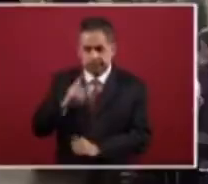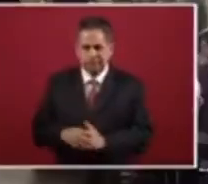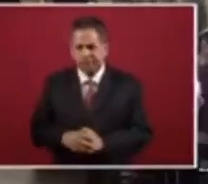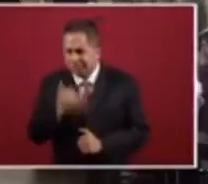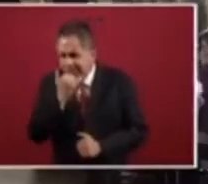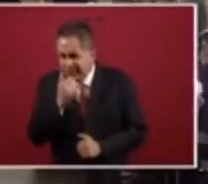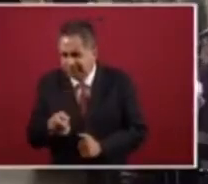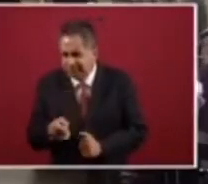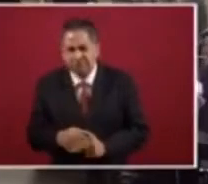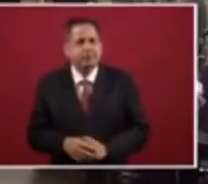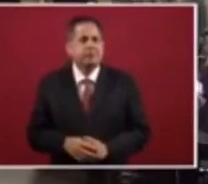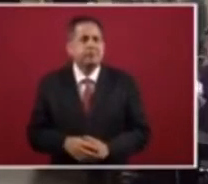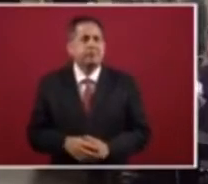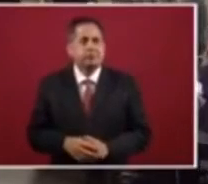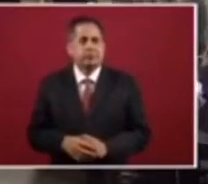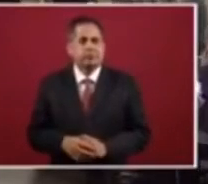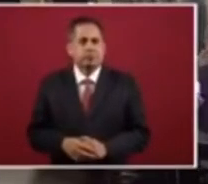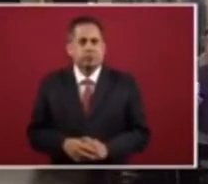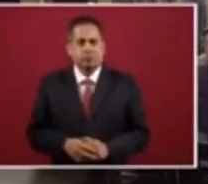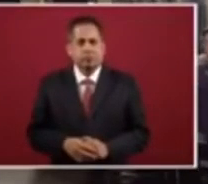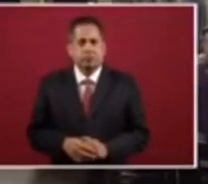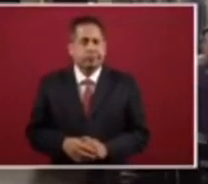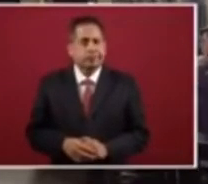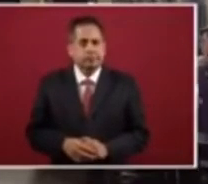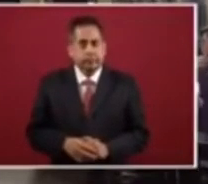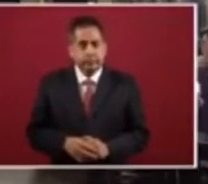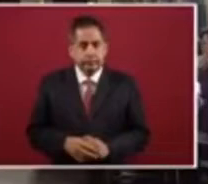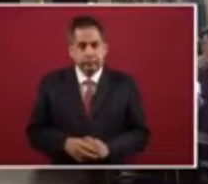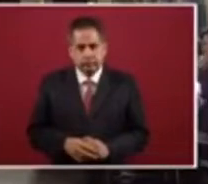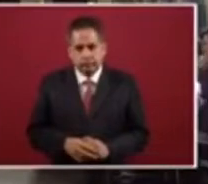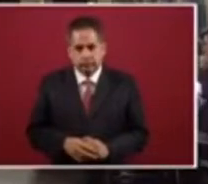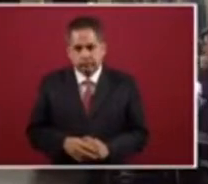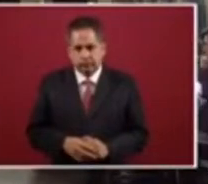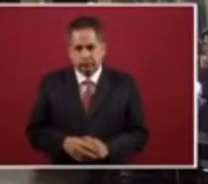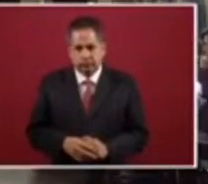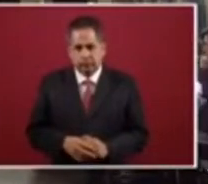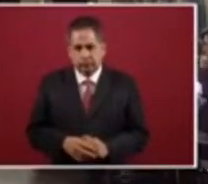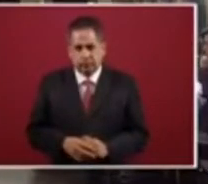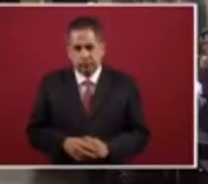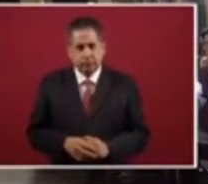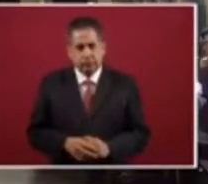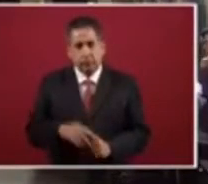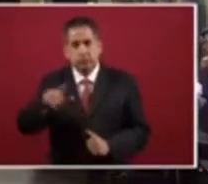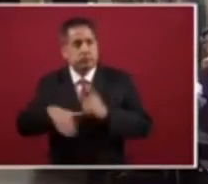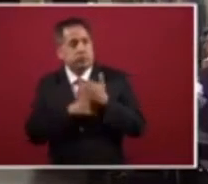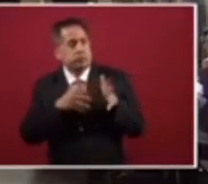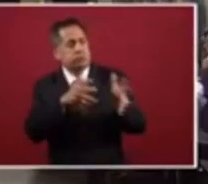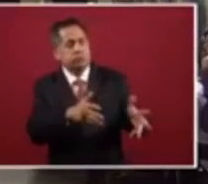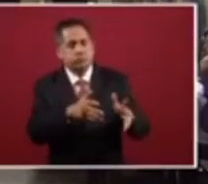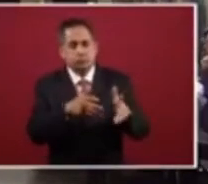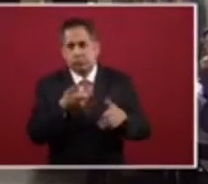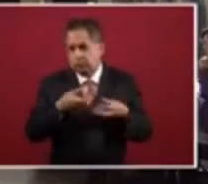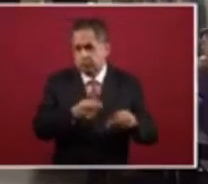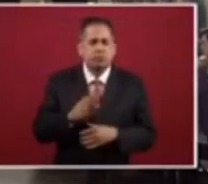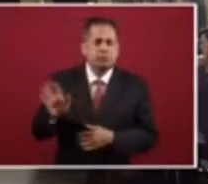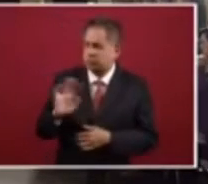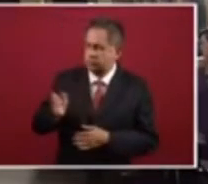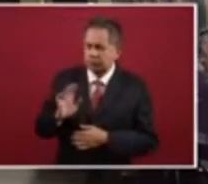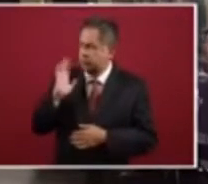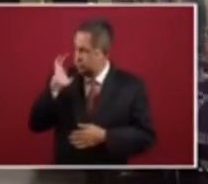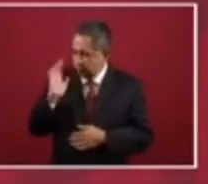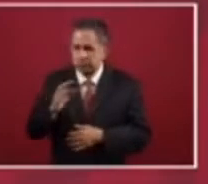¿Cómo? No pensaría en tapar el costo precisamente para que no se pierda el problema de que se quede ahí guardado el mantenimiento. No, ya está